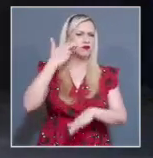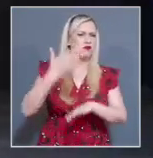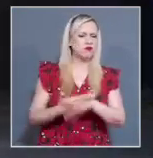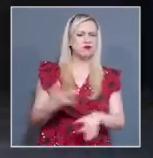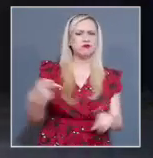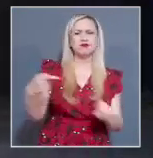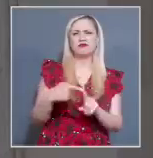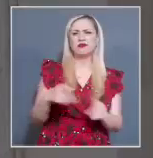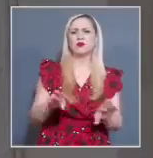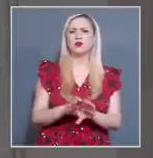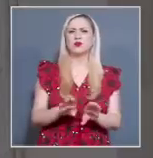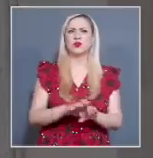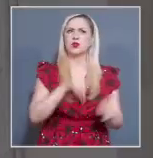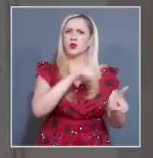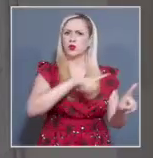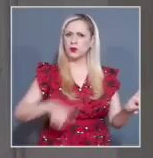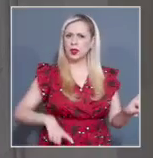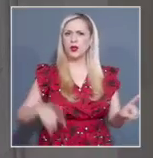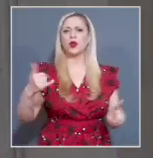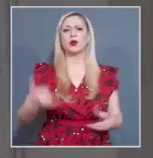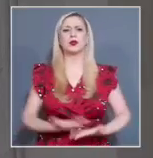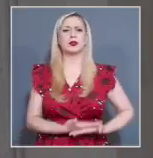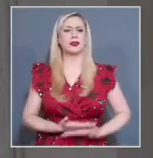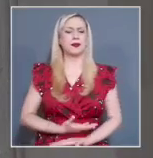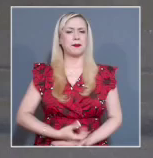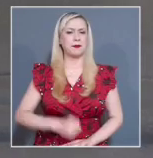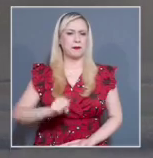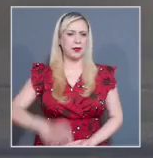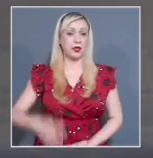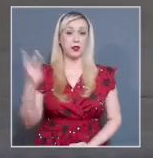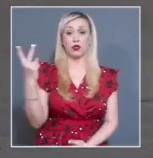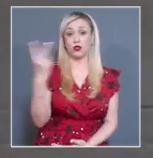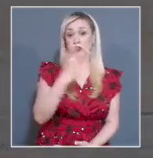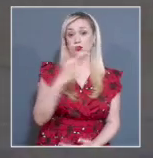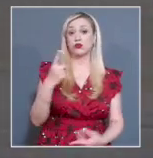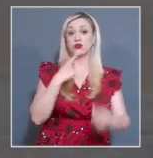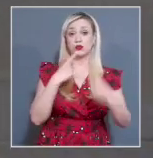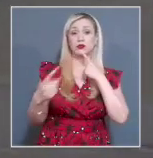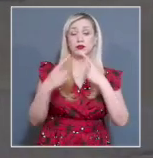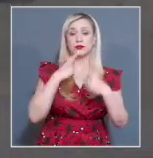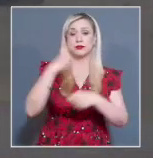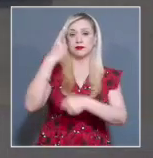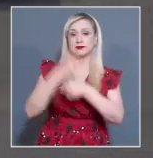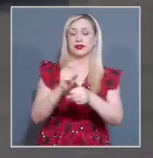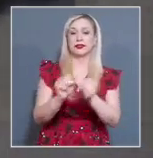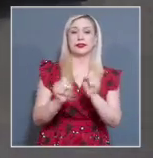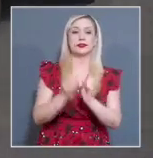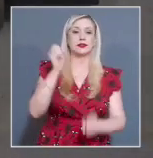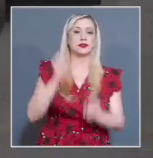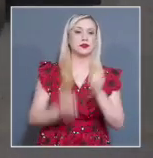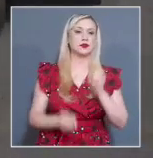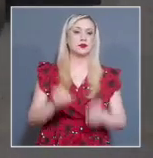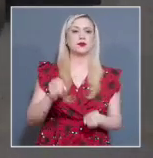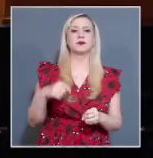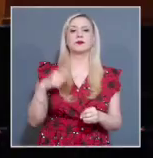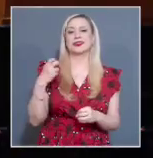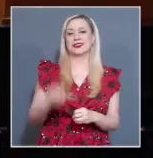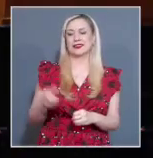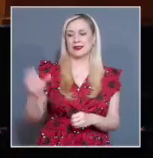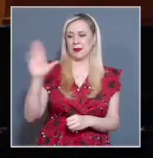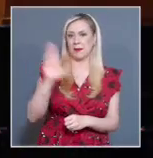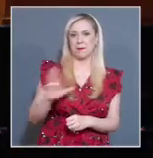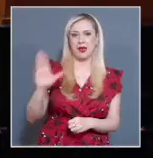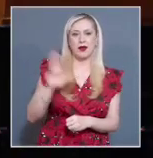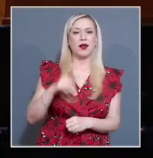embarazo. De la lista de asuntos que resolvería la primera sala de la Corte en su sesión de este miércoles destacan un